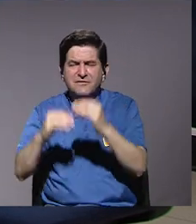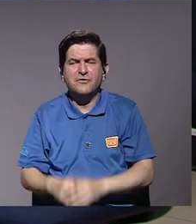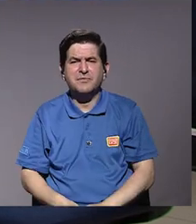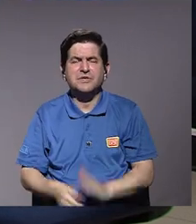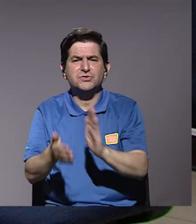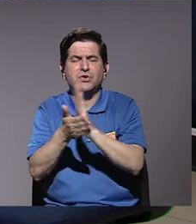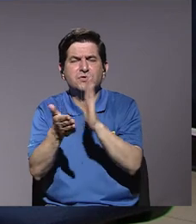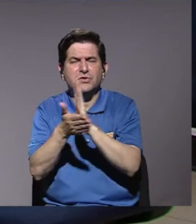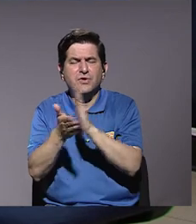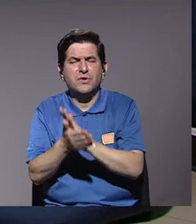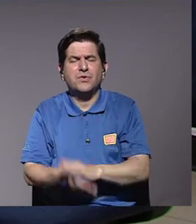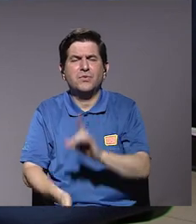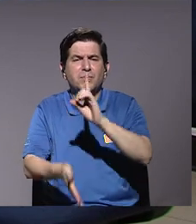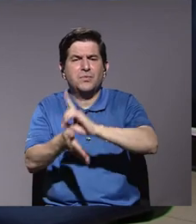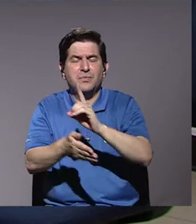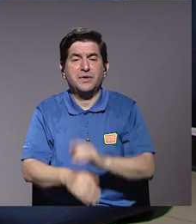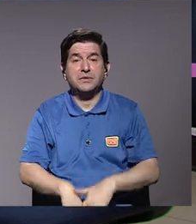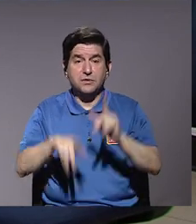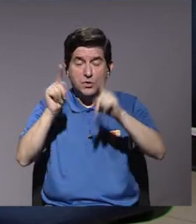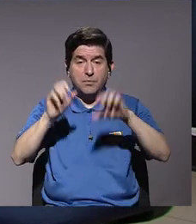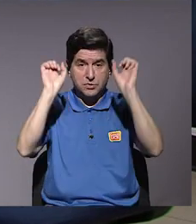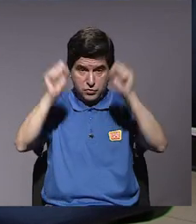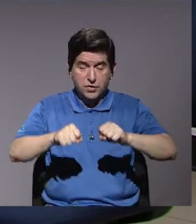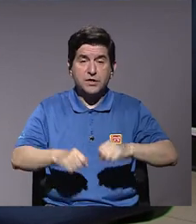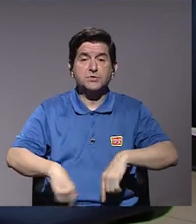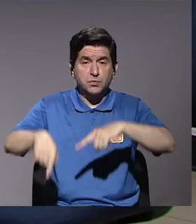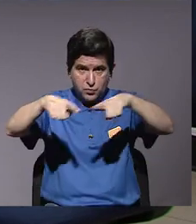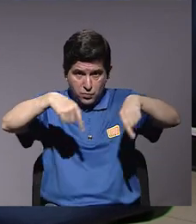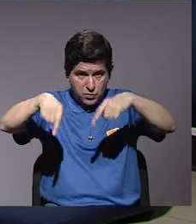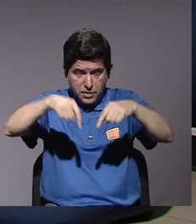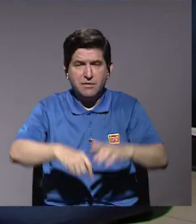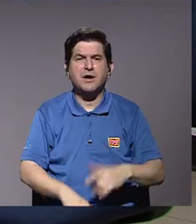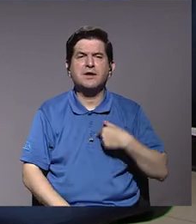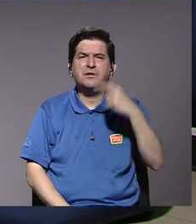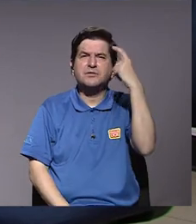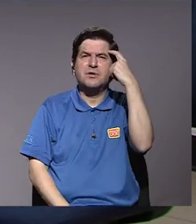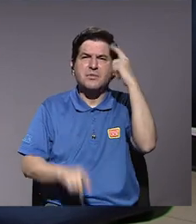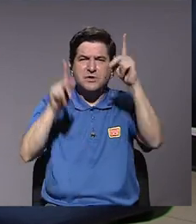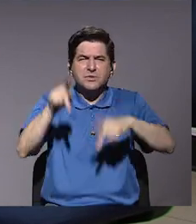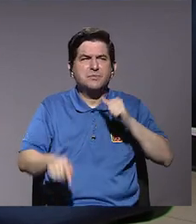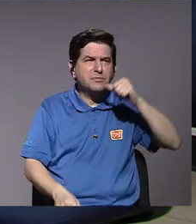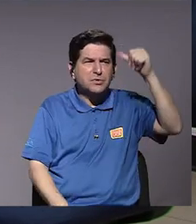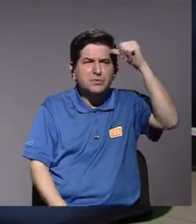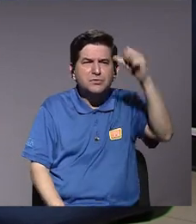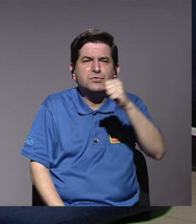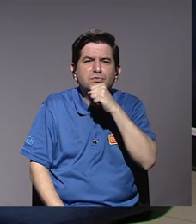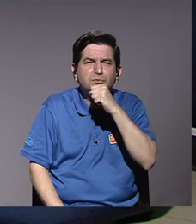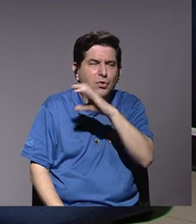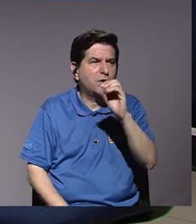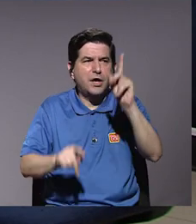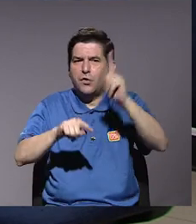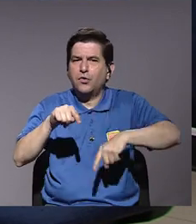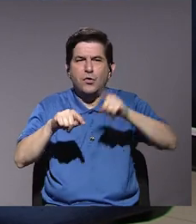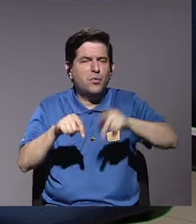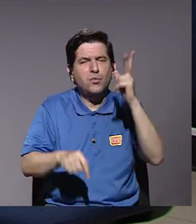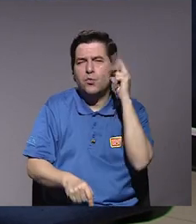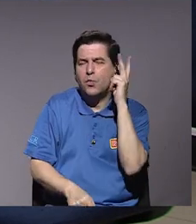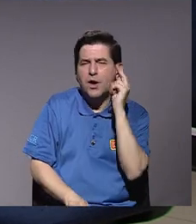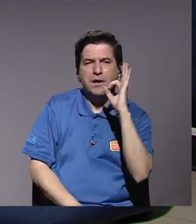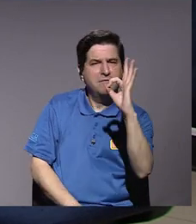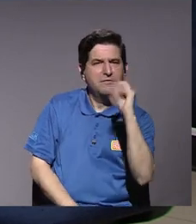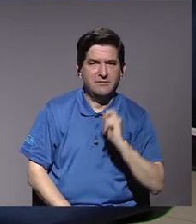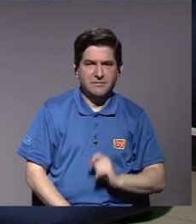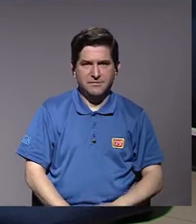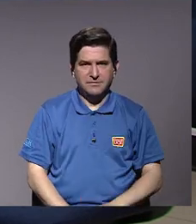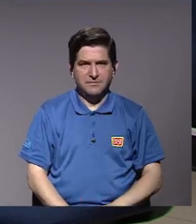del dictamen médico y todo, ¿las personas sí pueden grabar también eso? Pienso mucho en las personas, pues, adultas mayores o personas que no pueden oír bien y qué sé